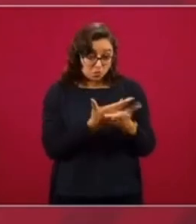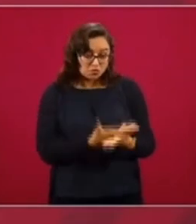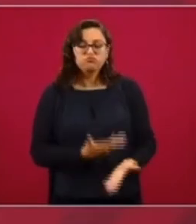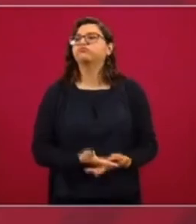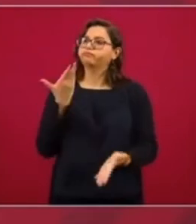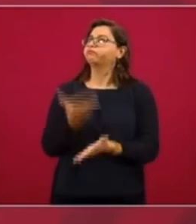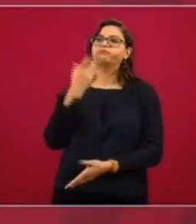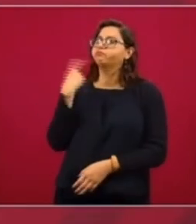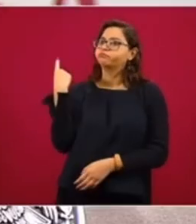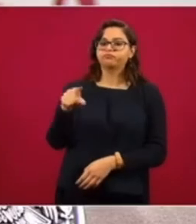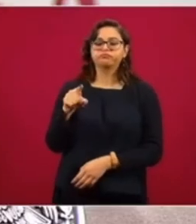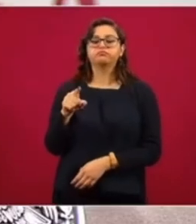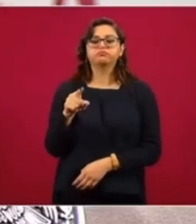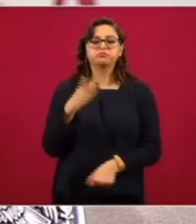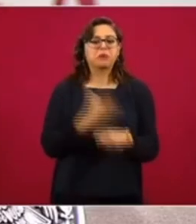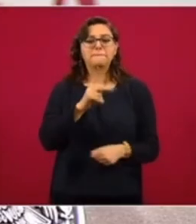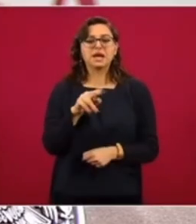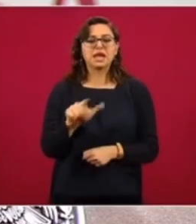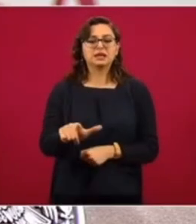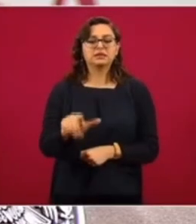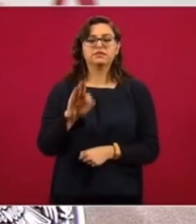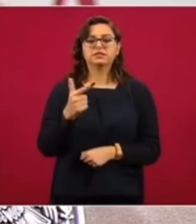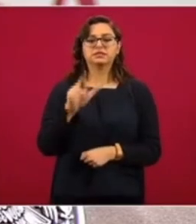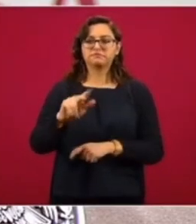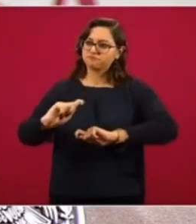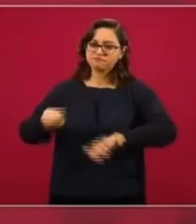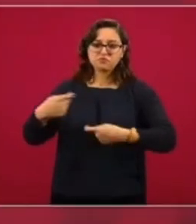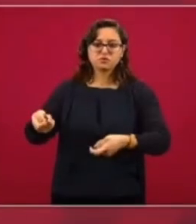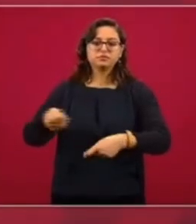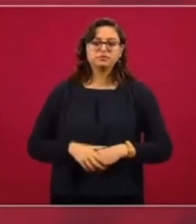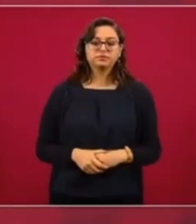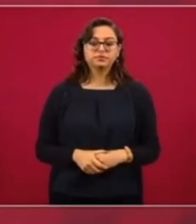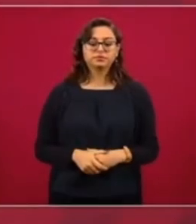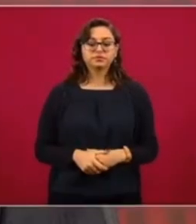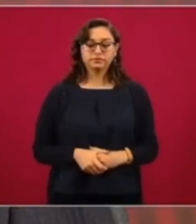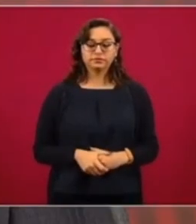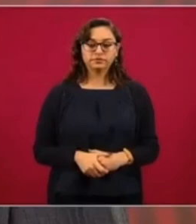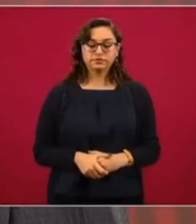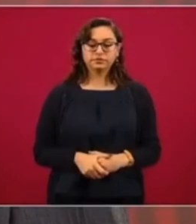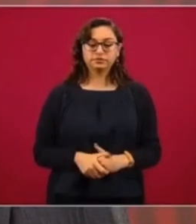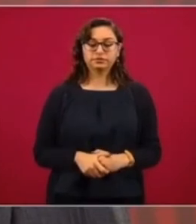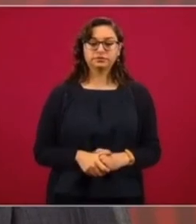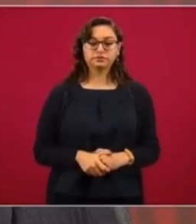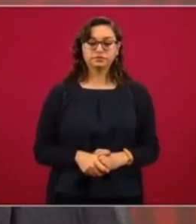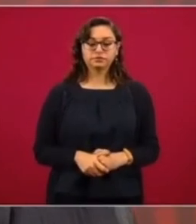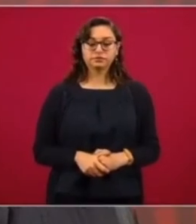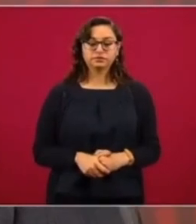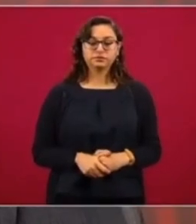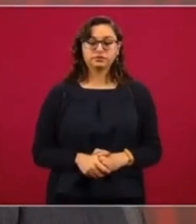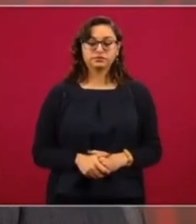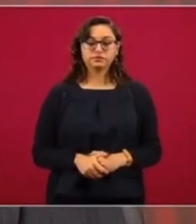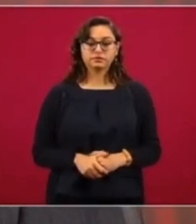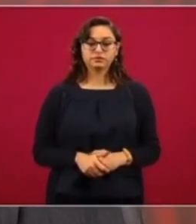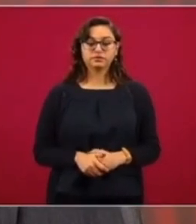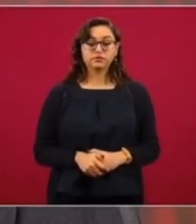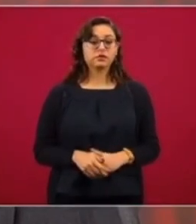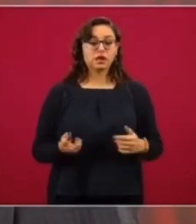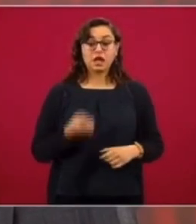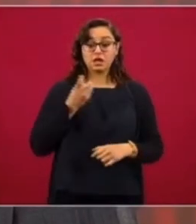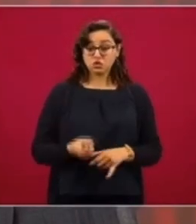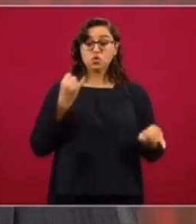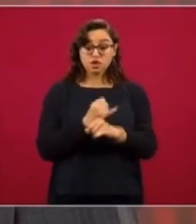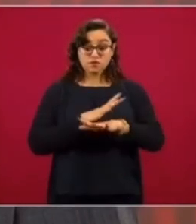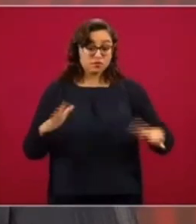presenten denuncias penales en la Fiscalía General de la República. Vamos a procurar tener toda esta